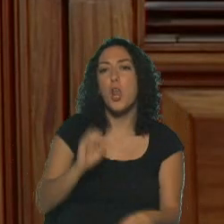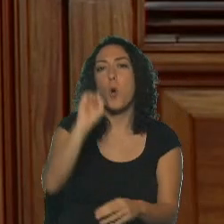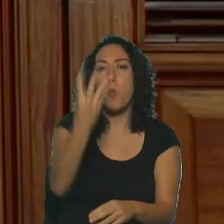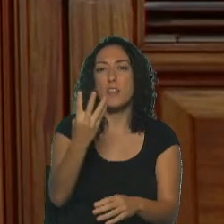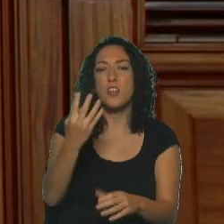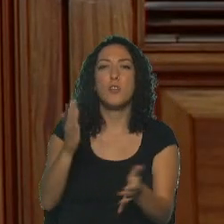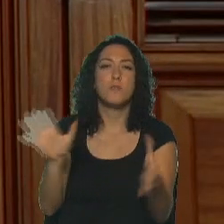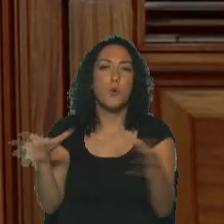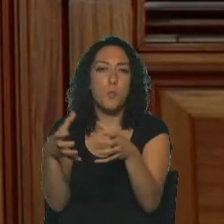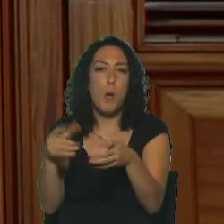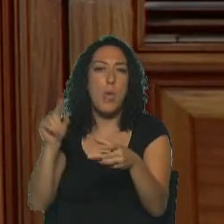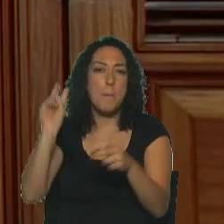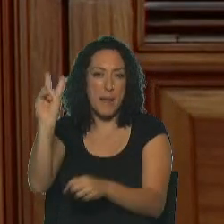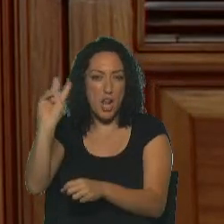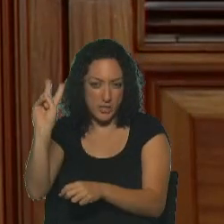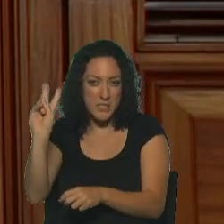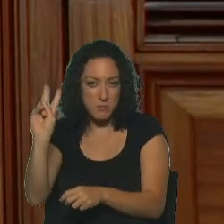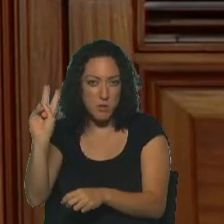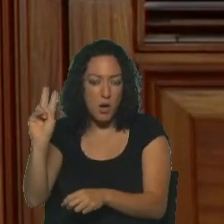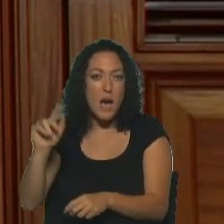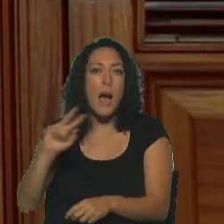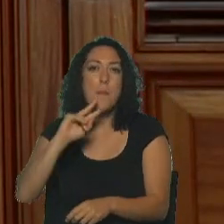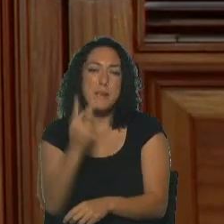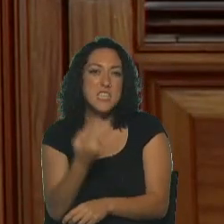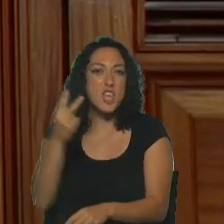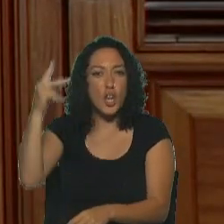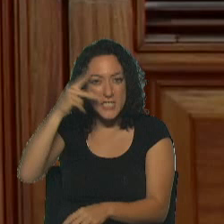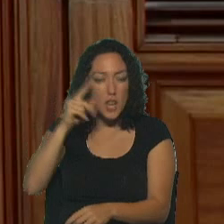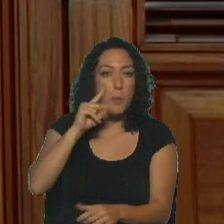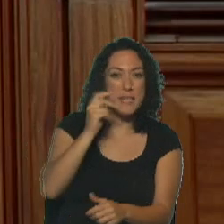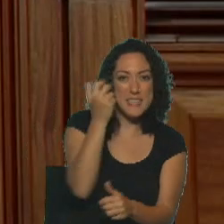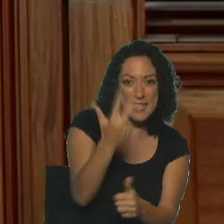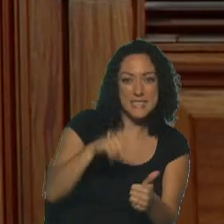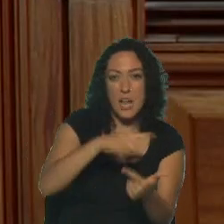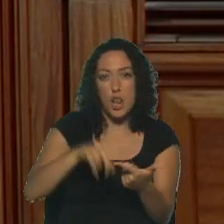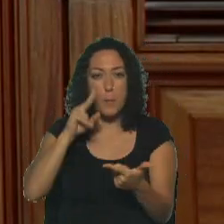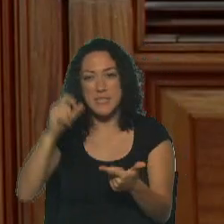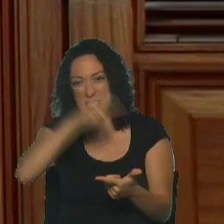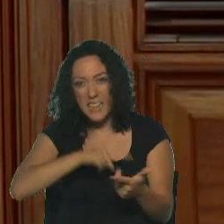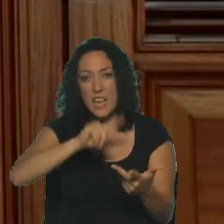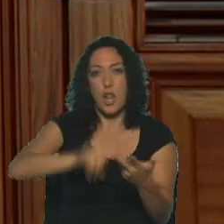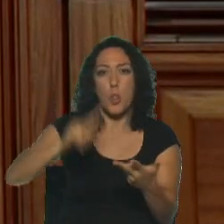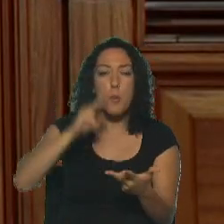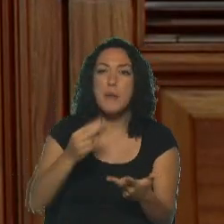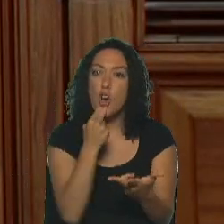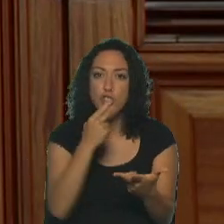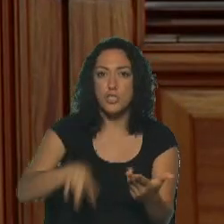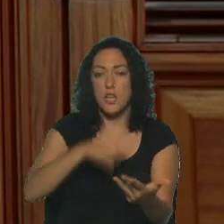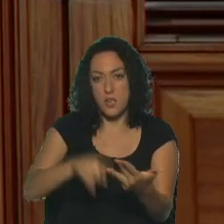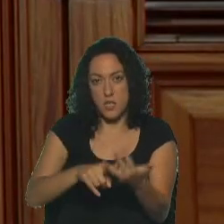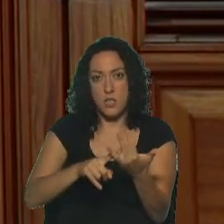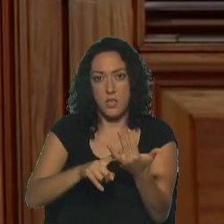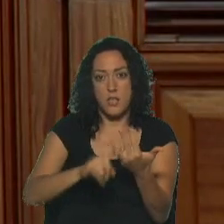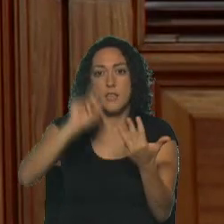del peronismo ganamos con el apellido Kirchner. En el 2003, en el 2007, en el 2011 y